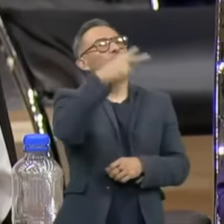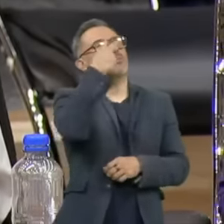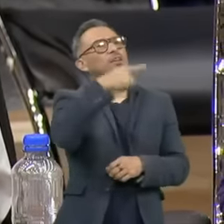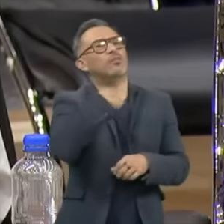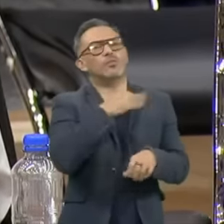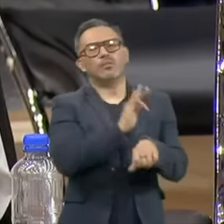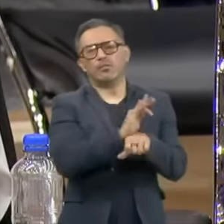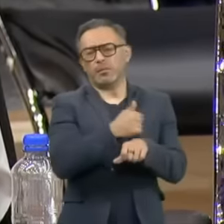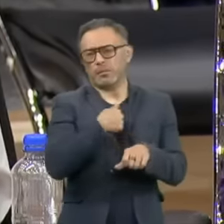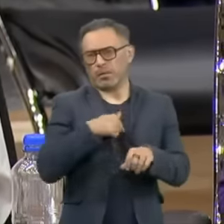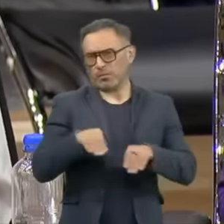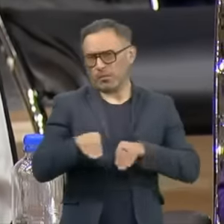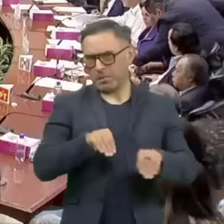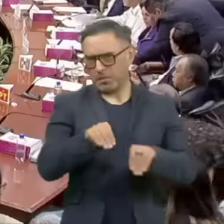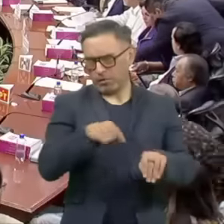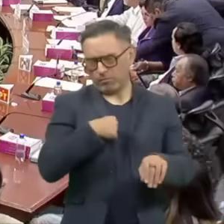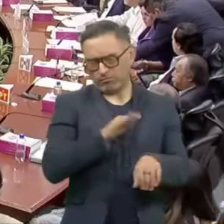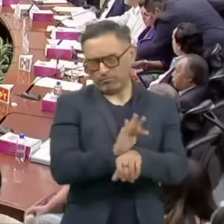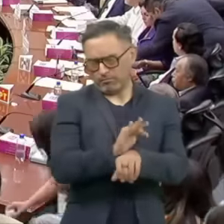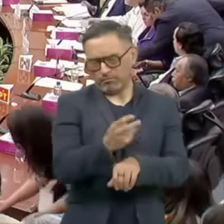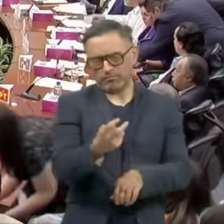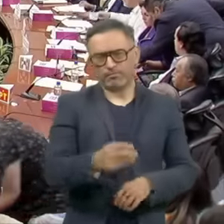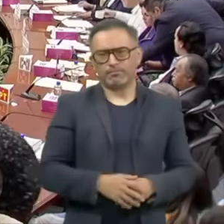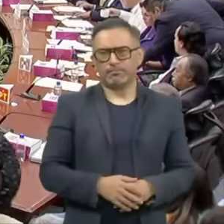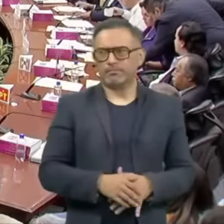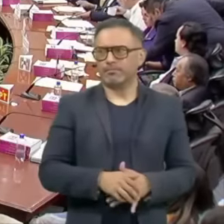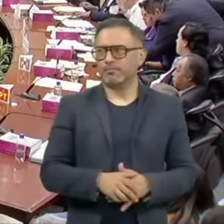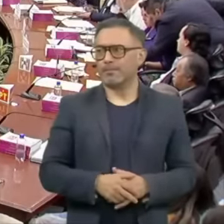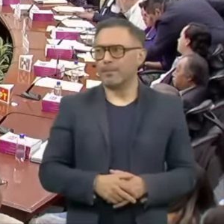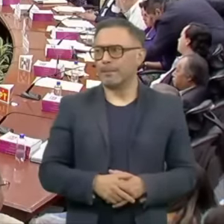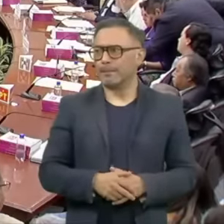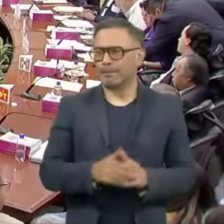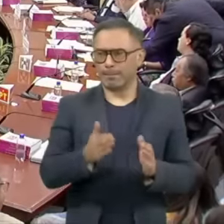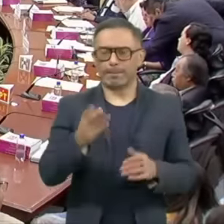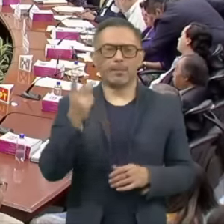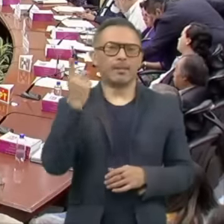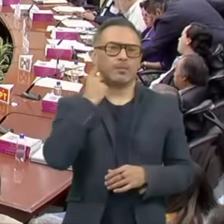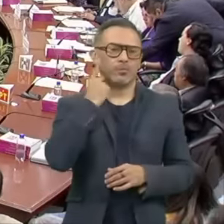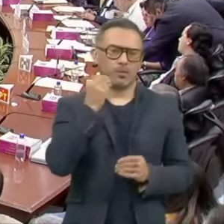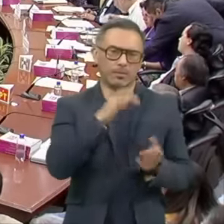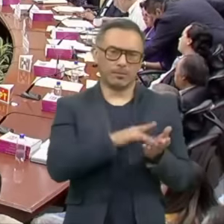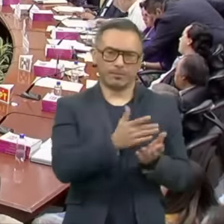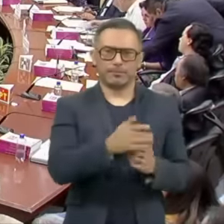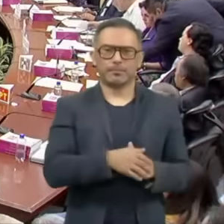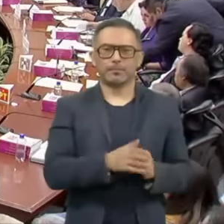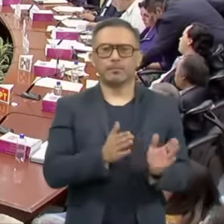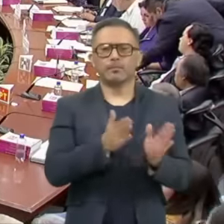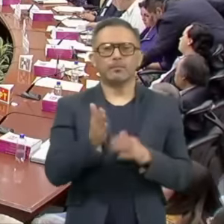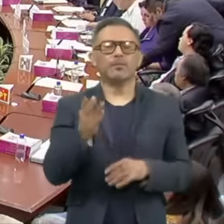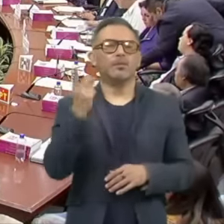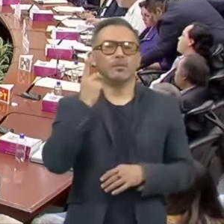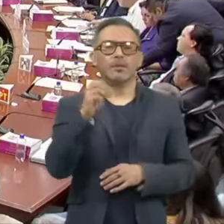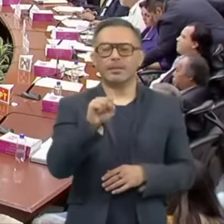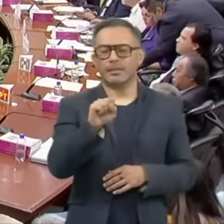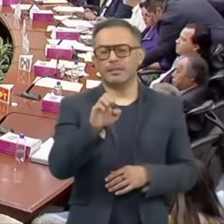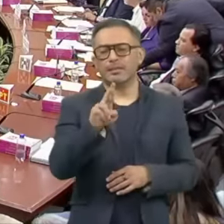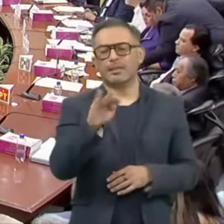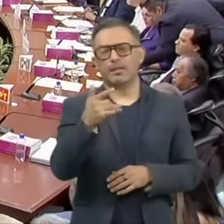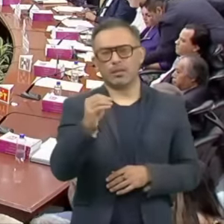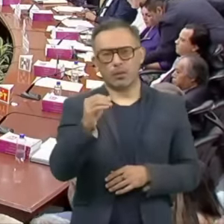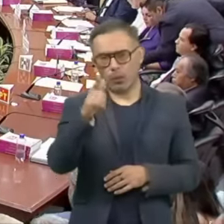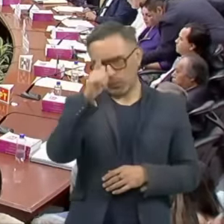de nuestro movimiento. Gracias, señor diputado. Diputado Sergio Carlos Gutiérrez